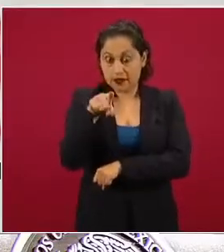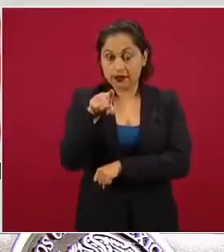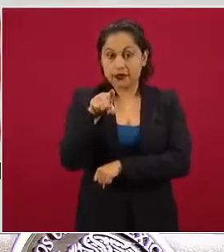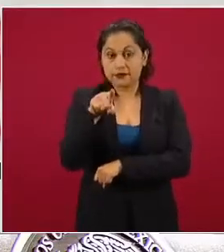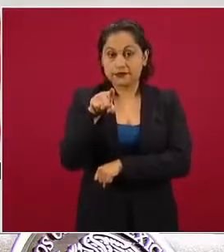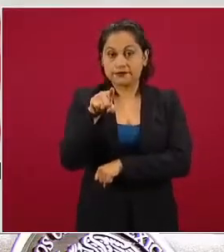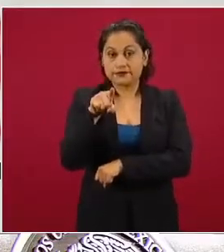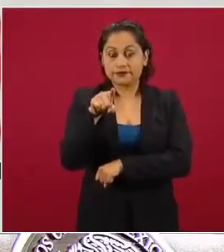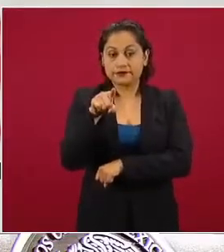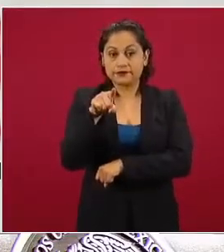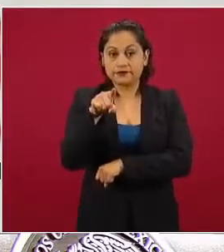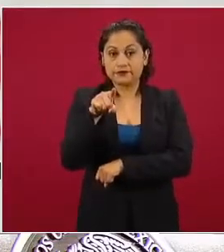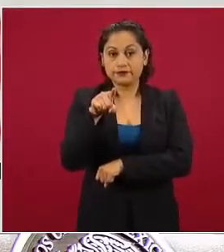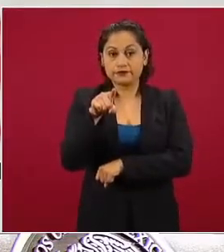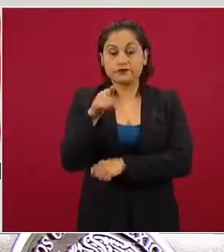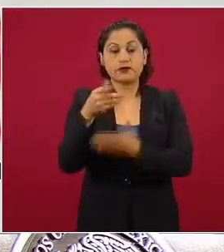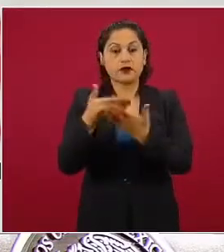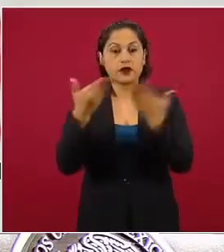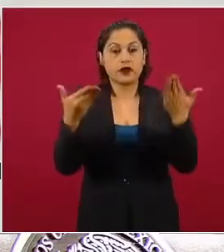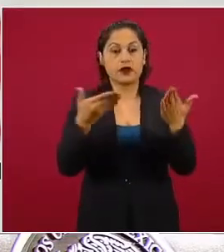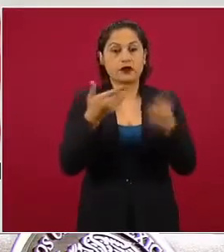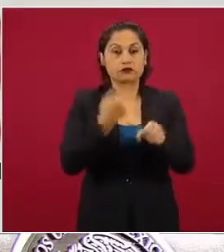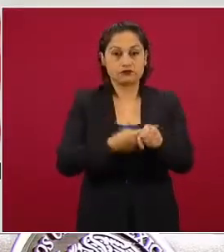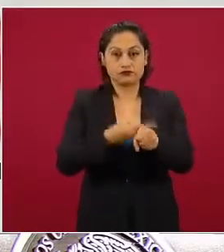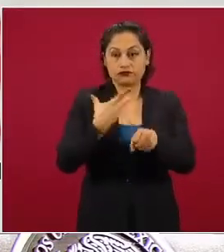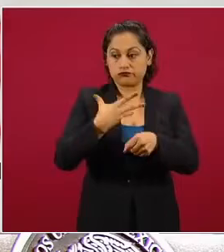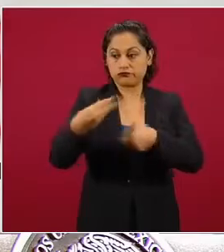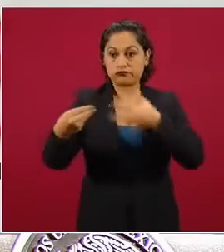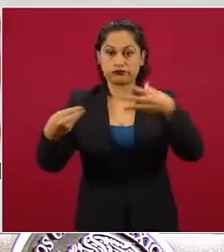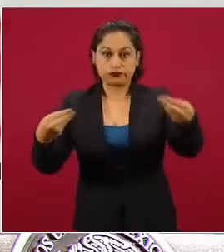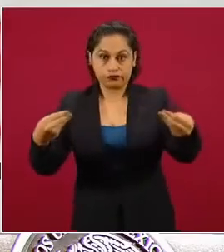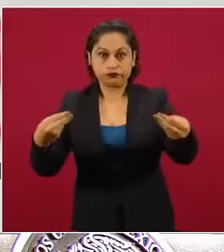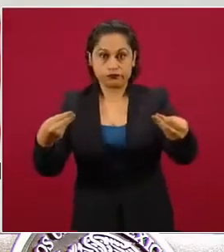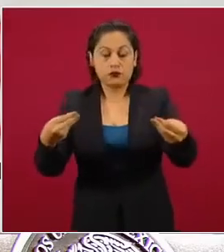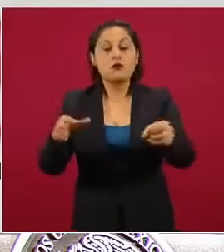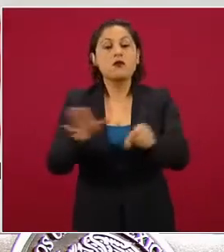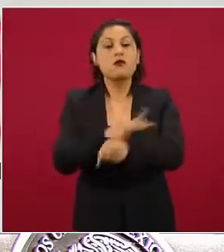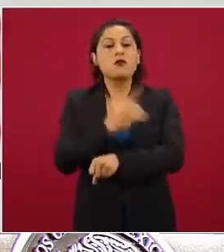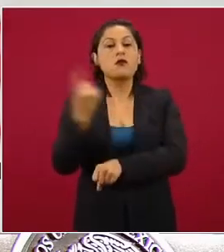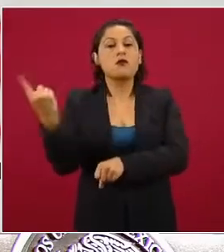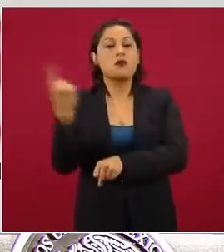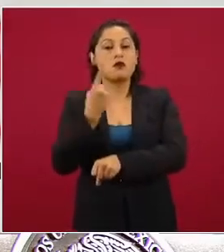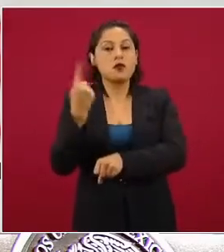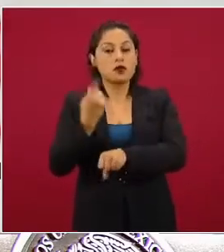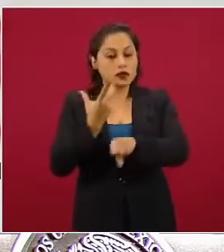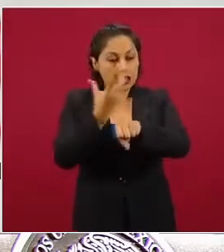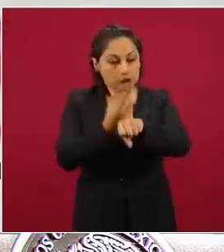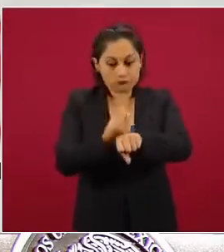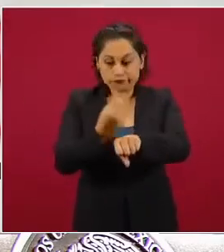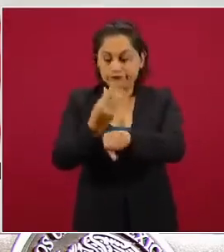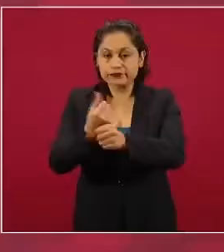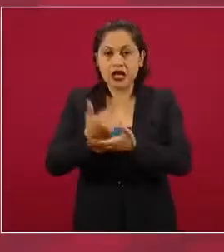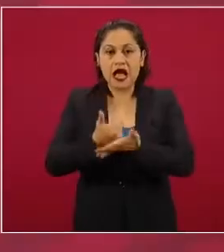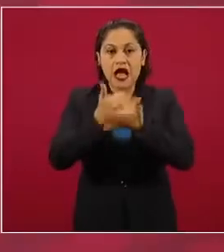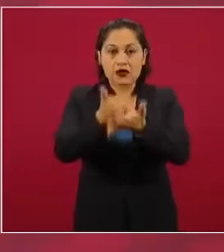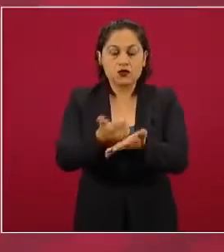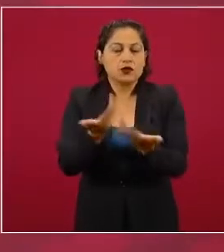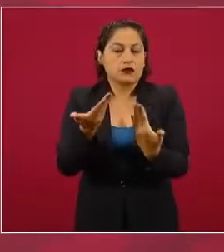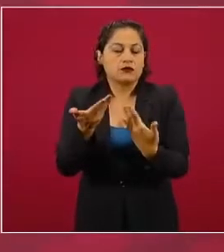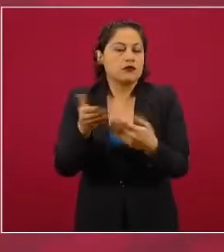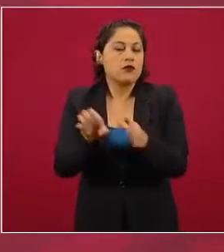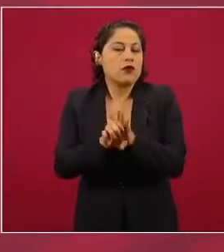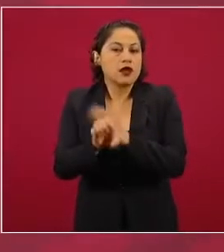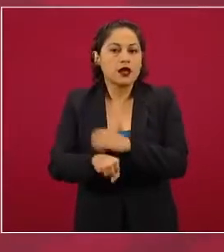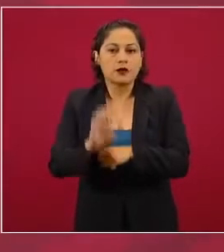el comportamiento de la epidemia requiere un operativo de ayuda, de ajuste, como es el caso de Chihuahua.